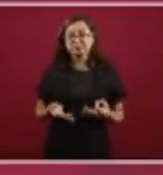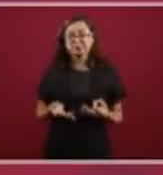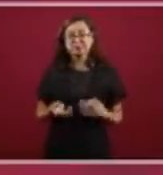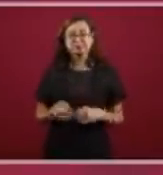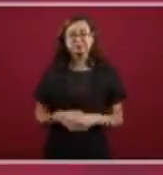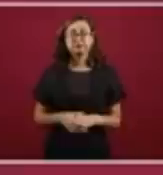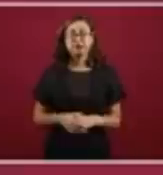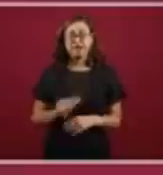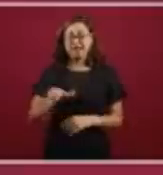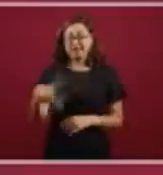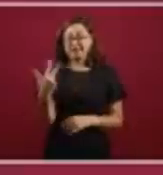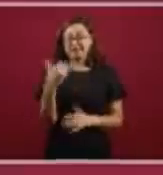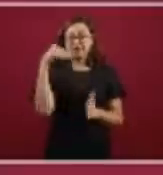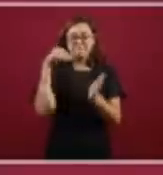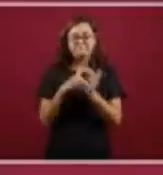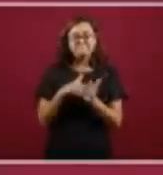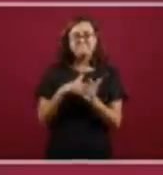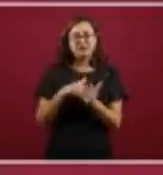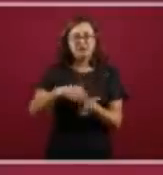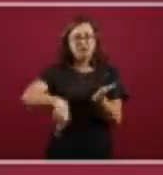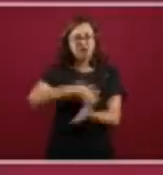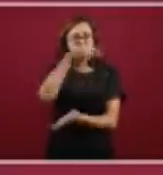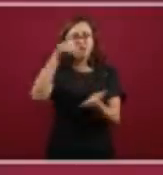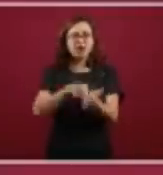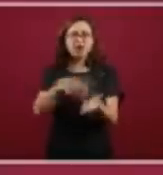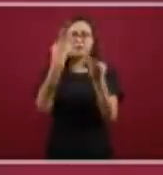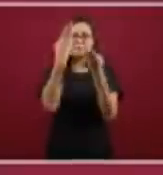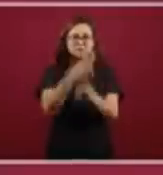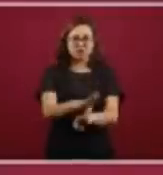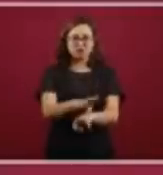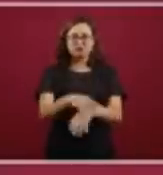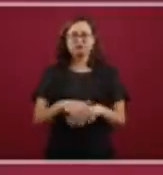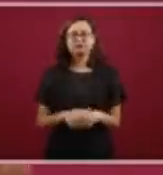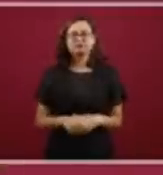las 13,000 sucursales,